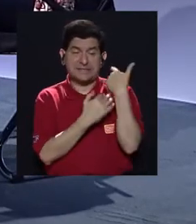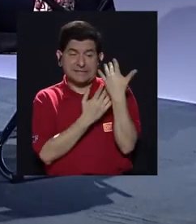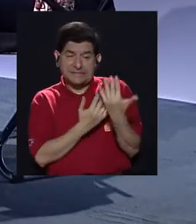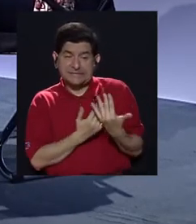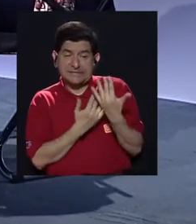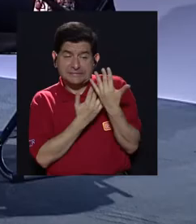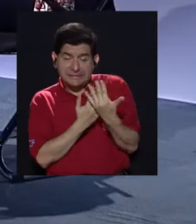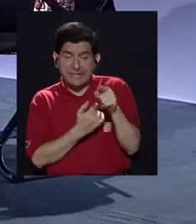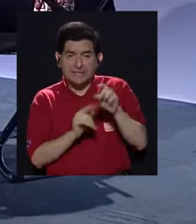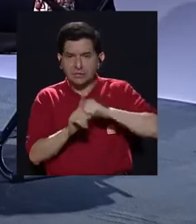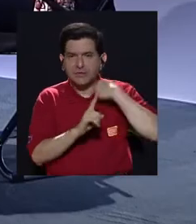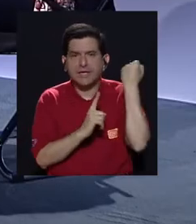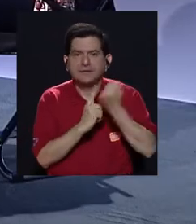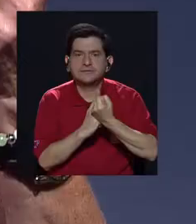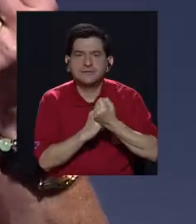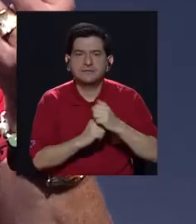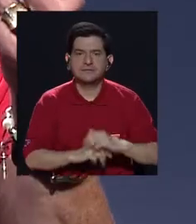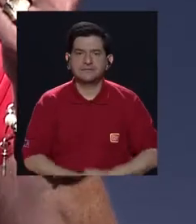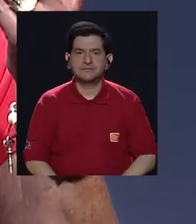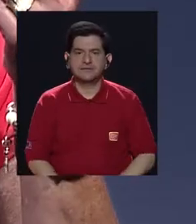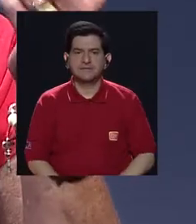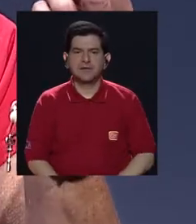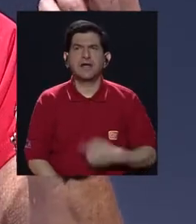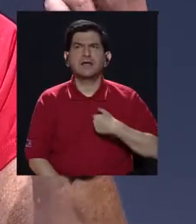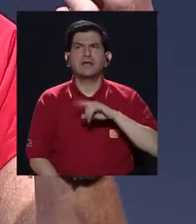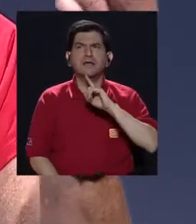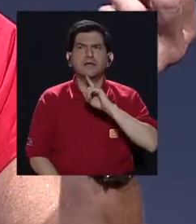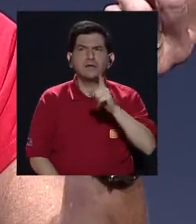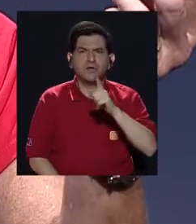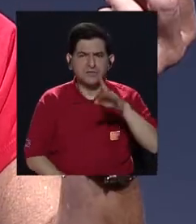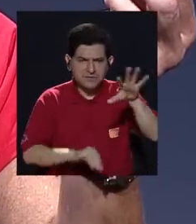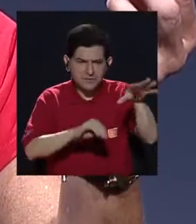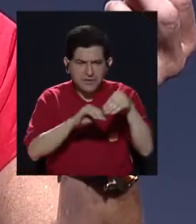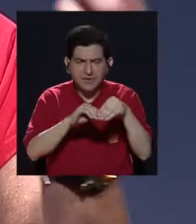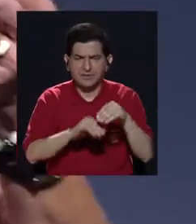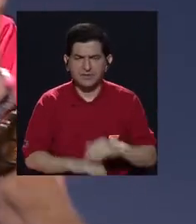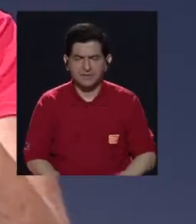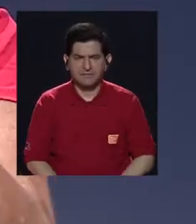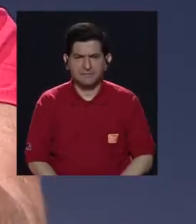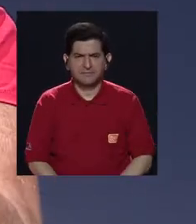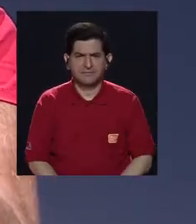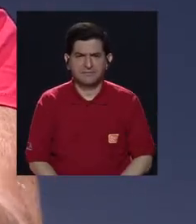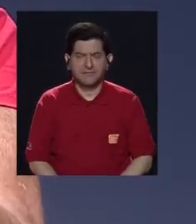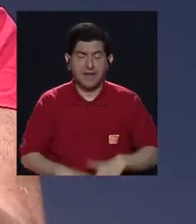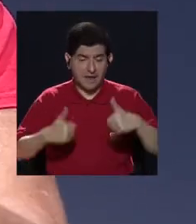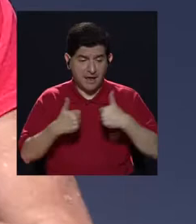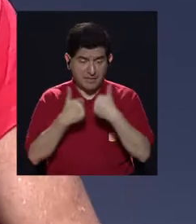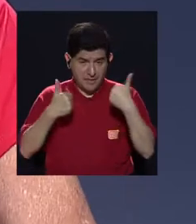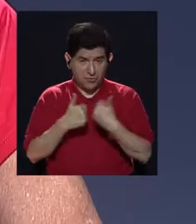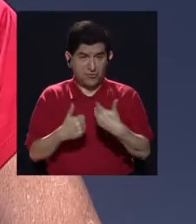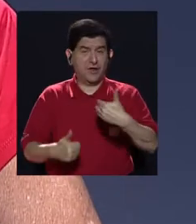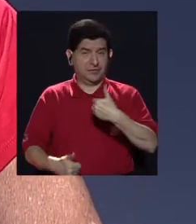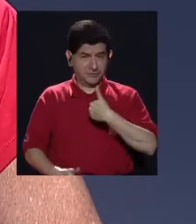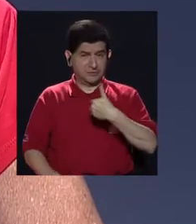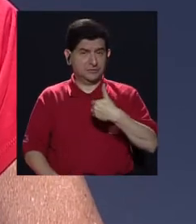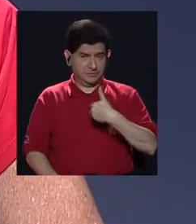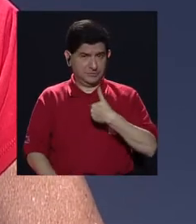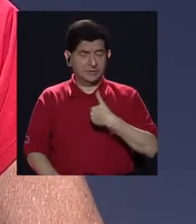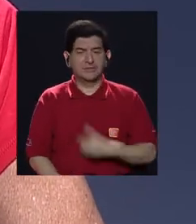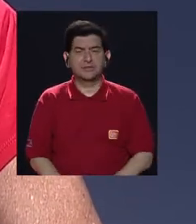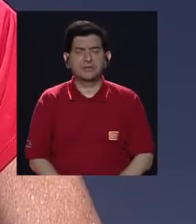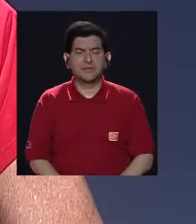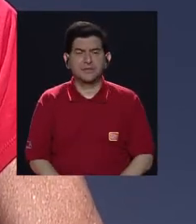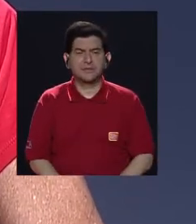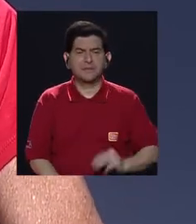pendiente es eso y aquí quisiera mencionarle que en esto de los retos que tenemos